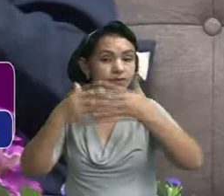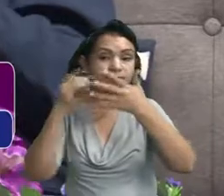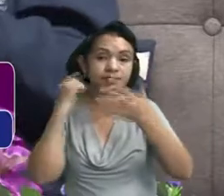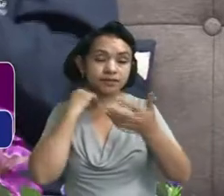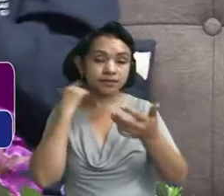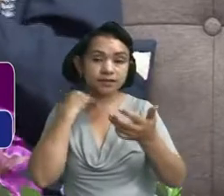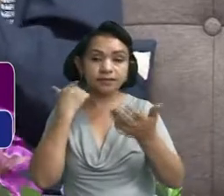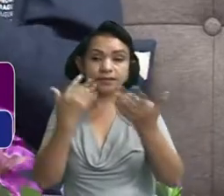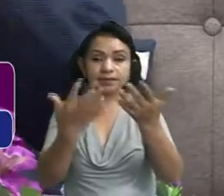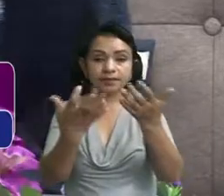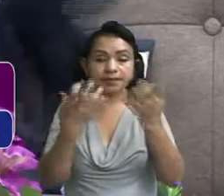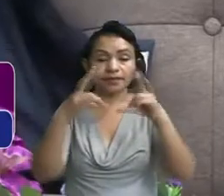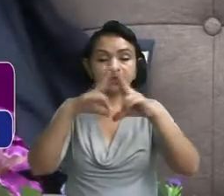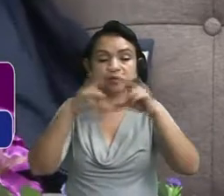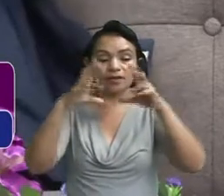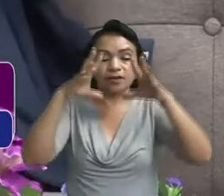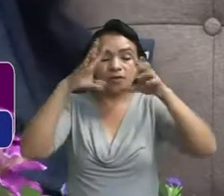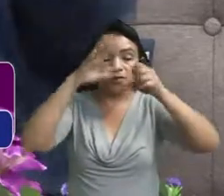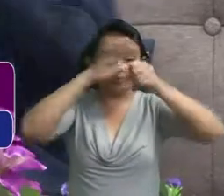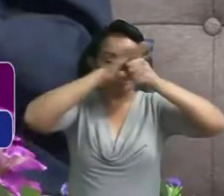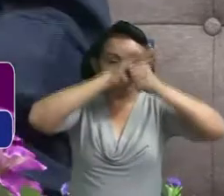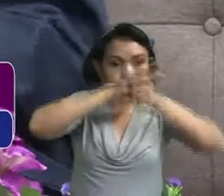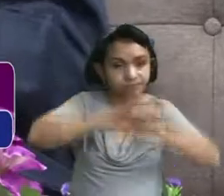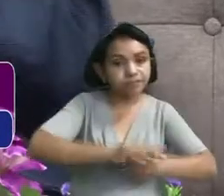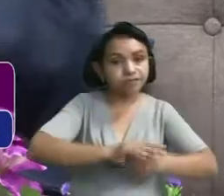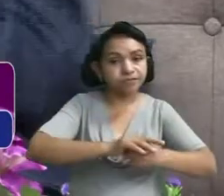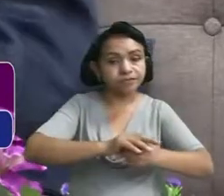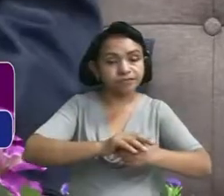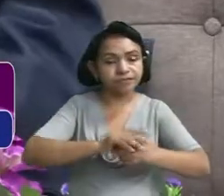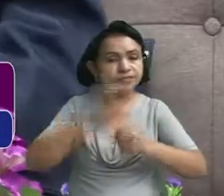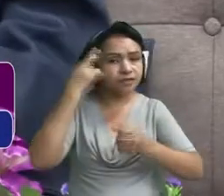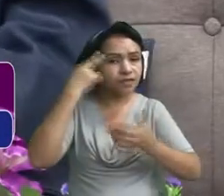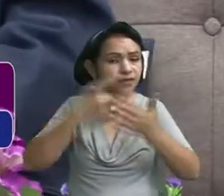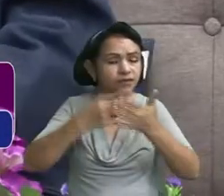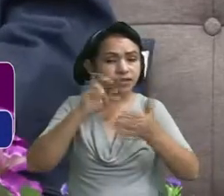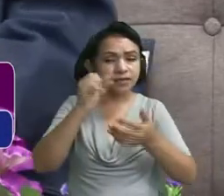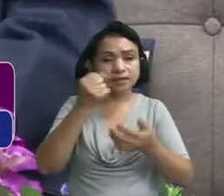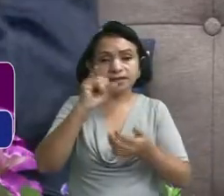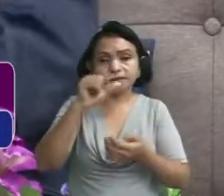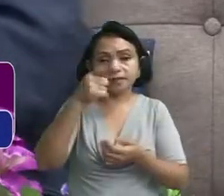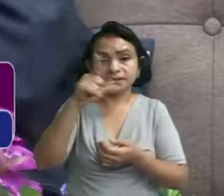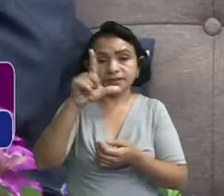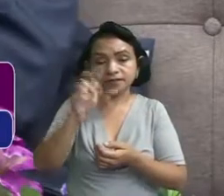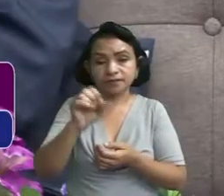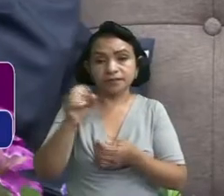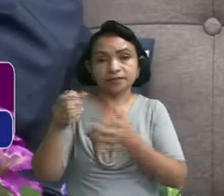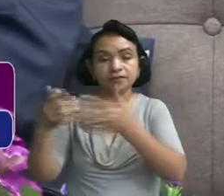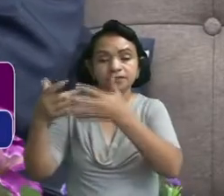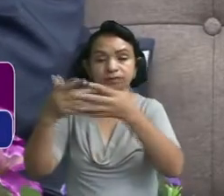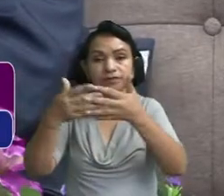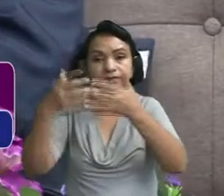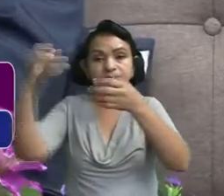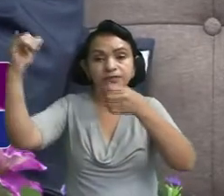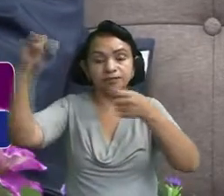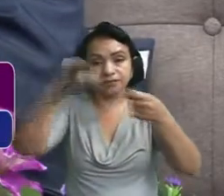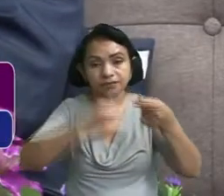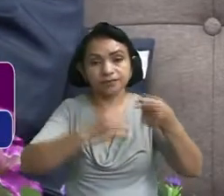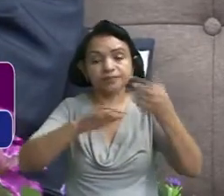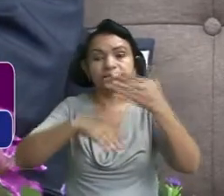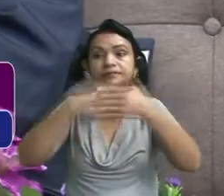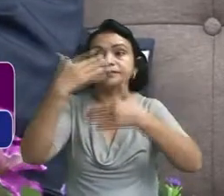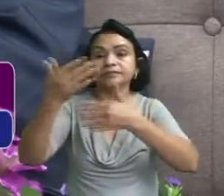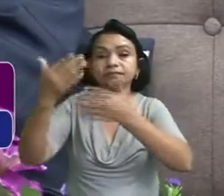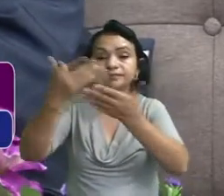ha pretendido dominar a Nicaragua. Desde mediados del siglo aquí, ya te decía yo, con la intervención filibustera, después